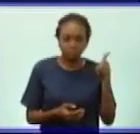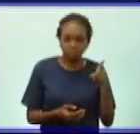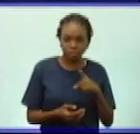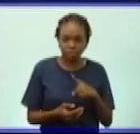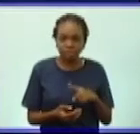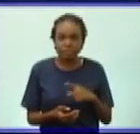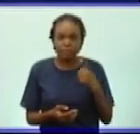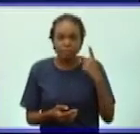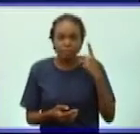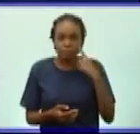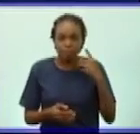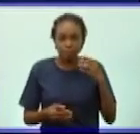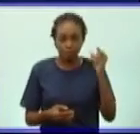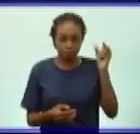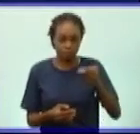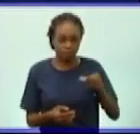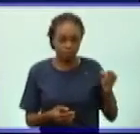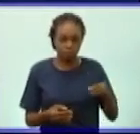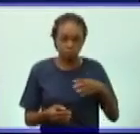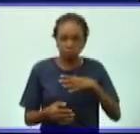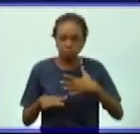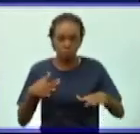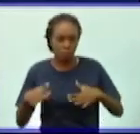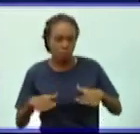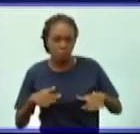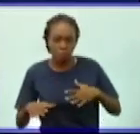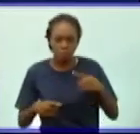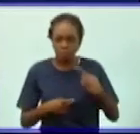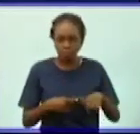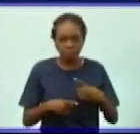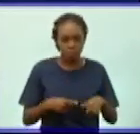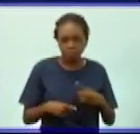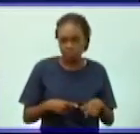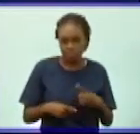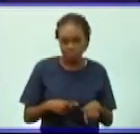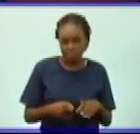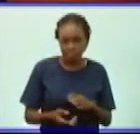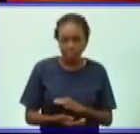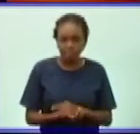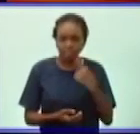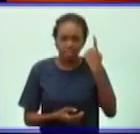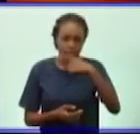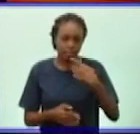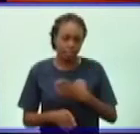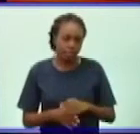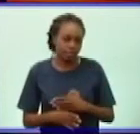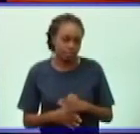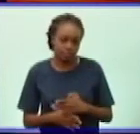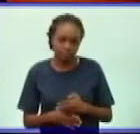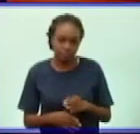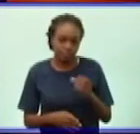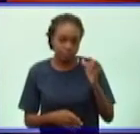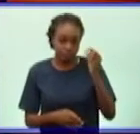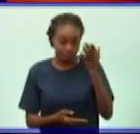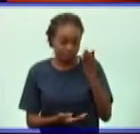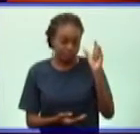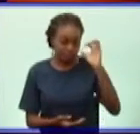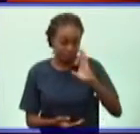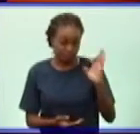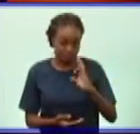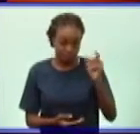disímiles movimientos, con características variadas y muy diferentes. Los físicos